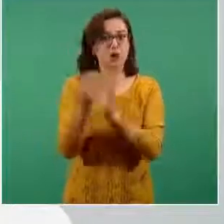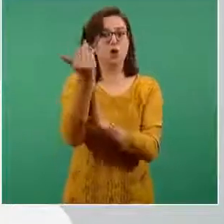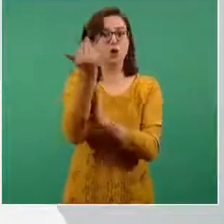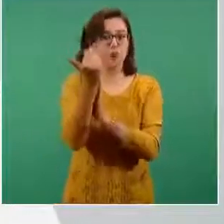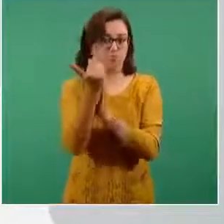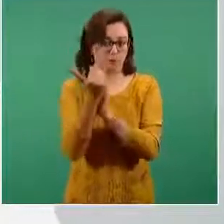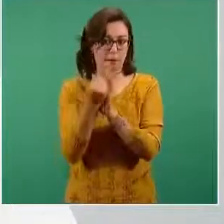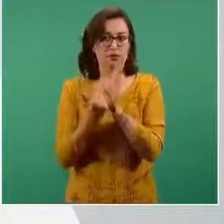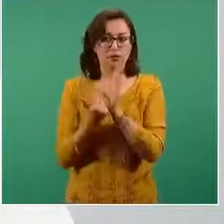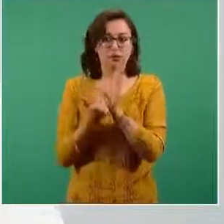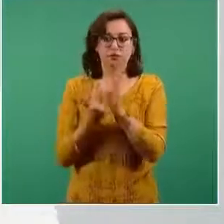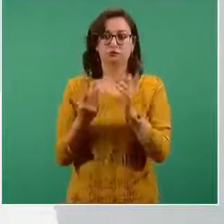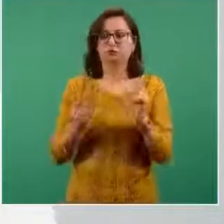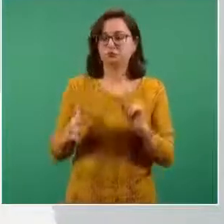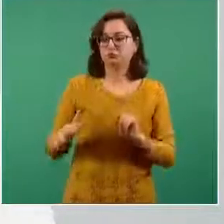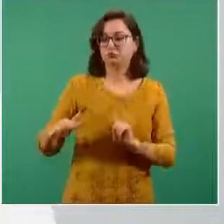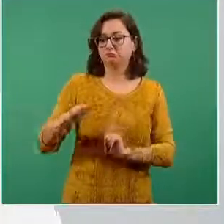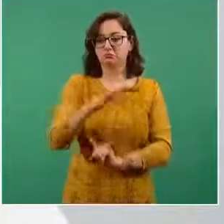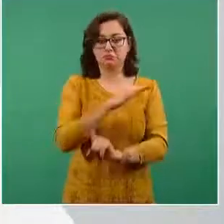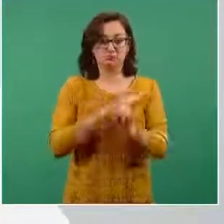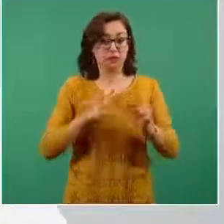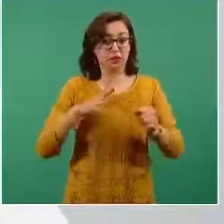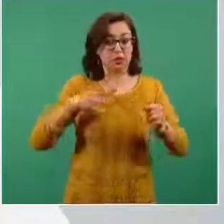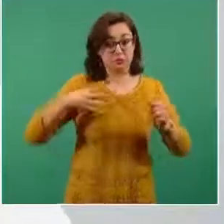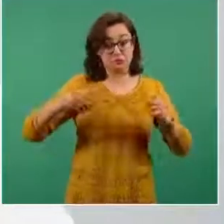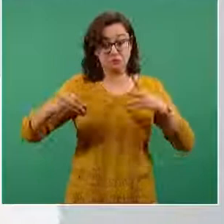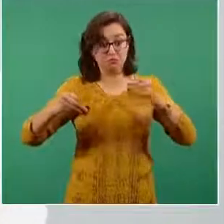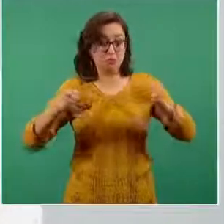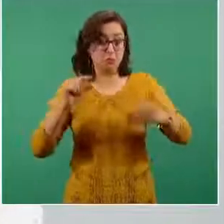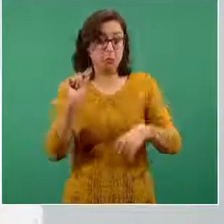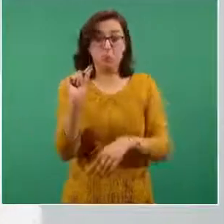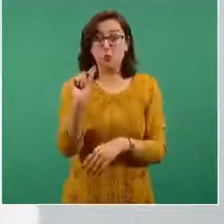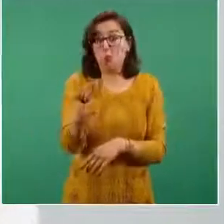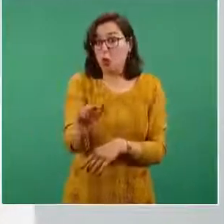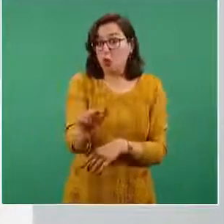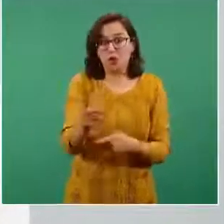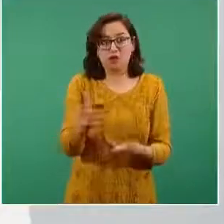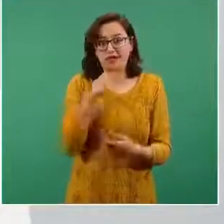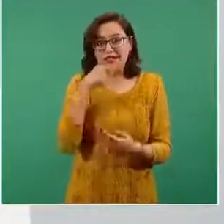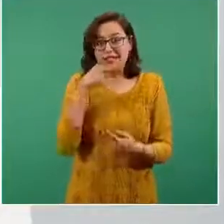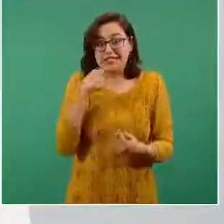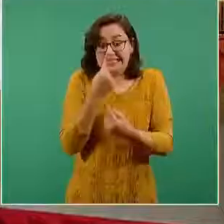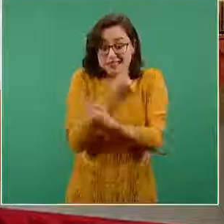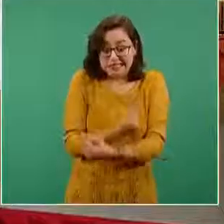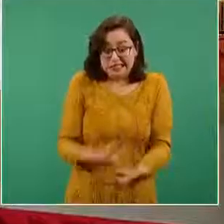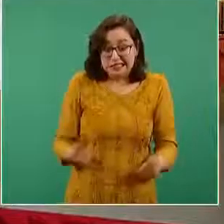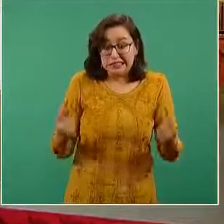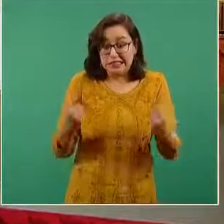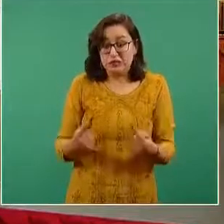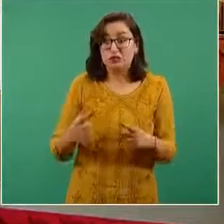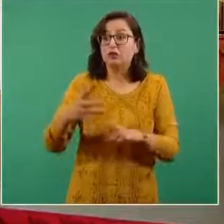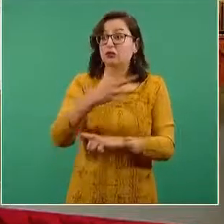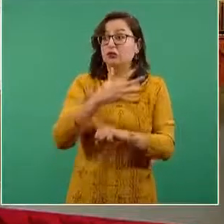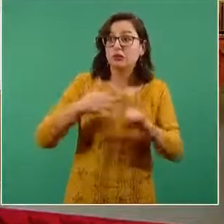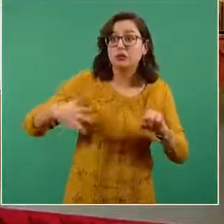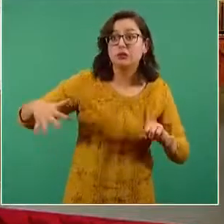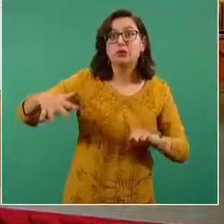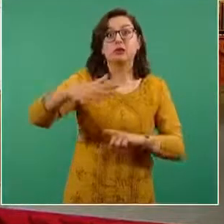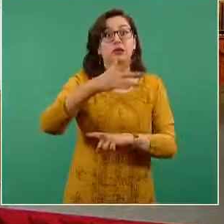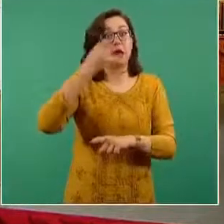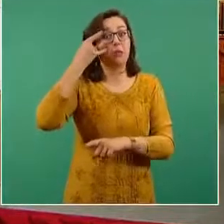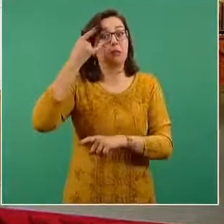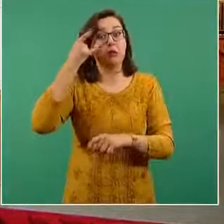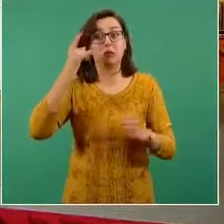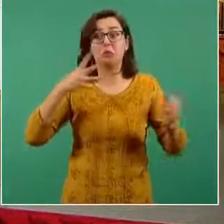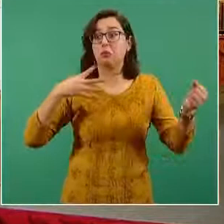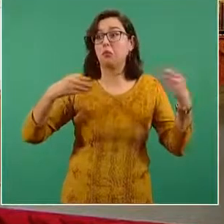ambiente en donde la transmisión comunitaria es baja, por eso el nivel de riesgo verde y por eso la iniciativa de